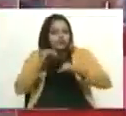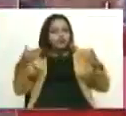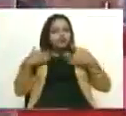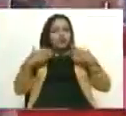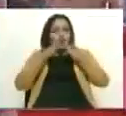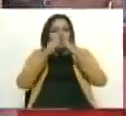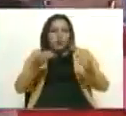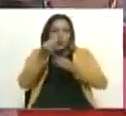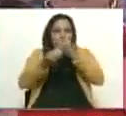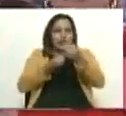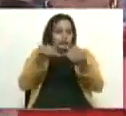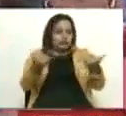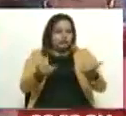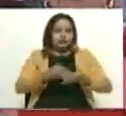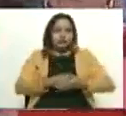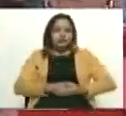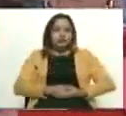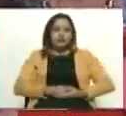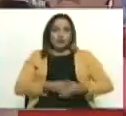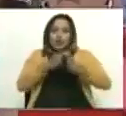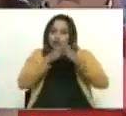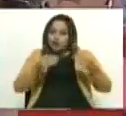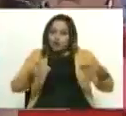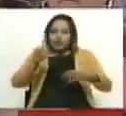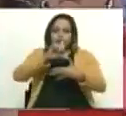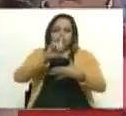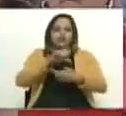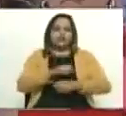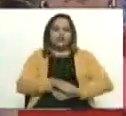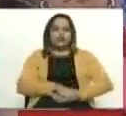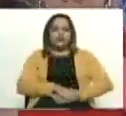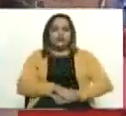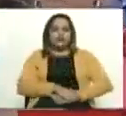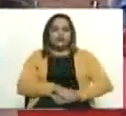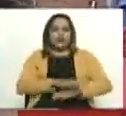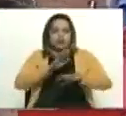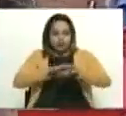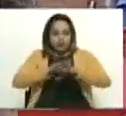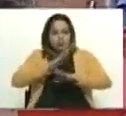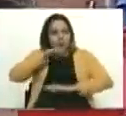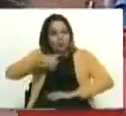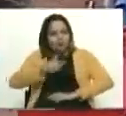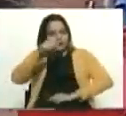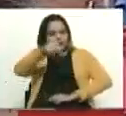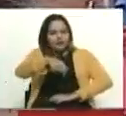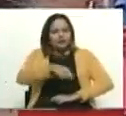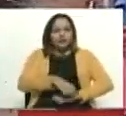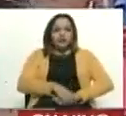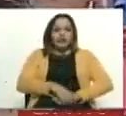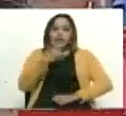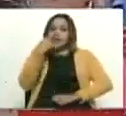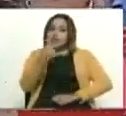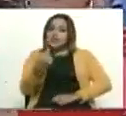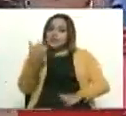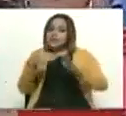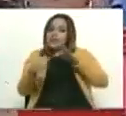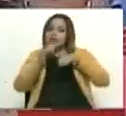ahorita en todo lo que es Latinoamérica, porque podemos nosotros desde aquí decir un solo